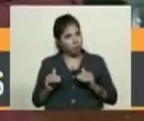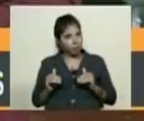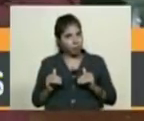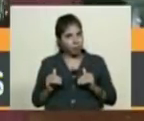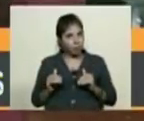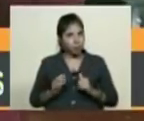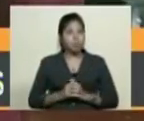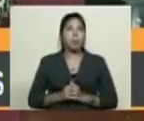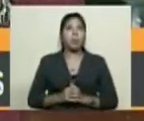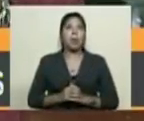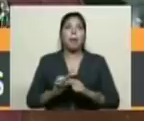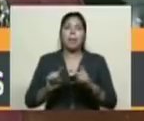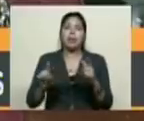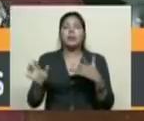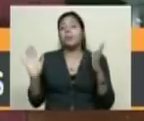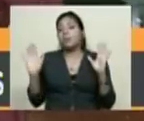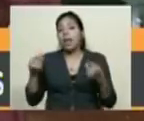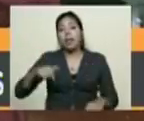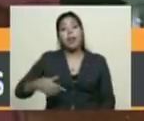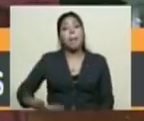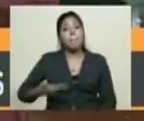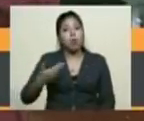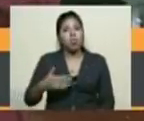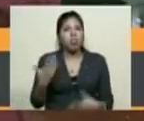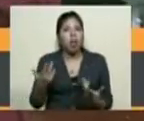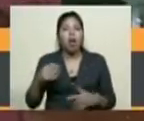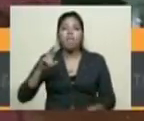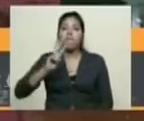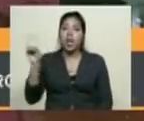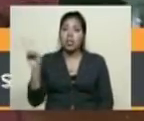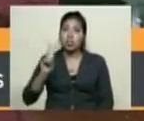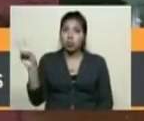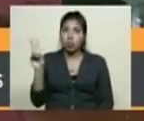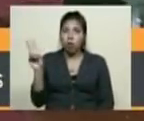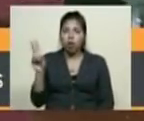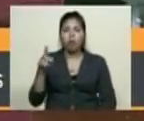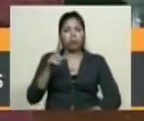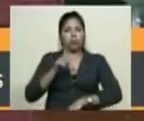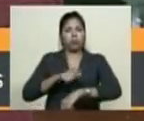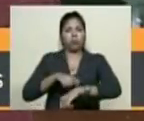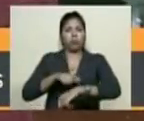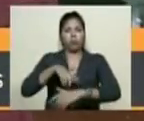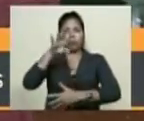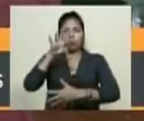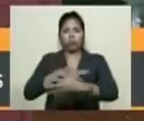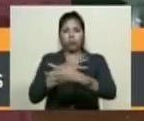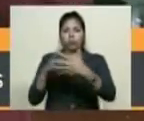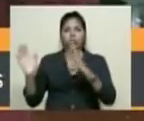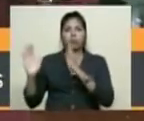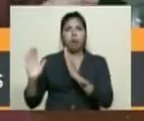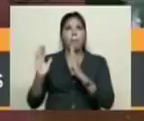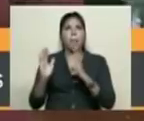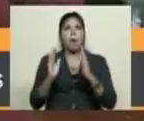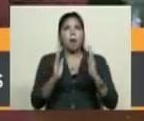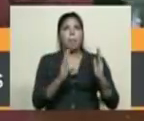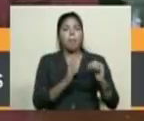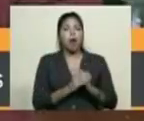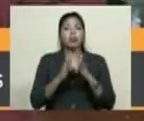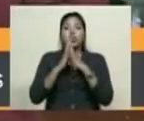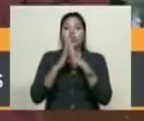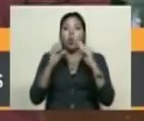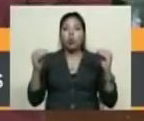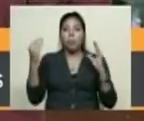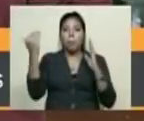importa es que Venezuela está cumpliendo su cronograma constitucional, su cronograma